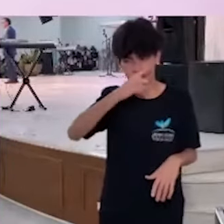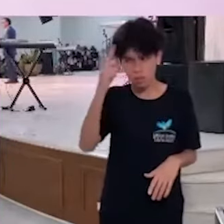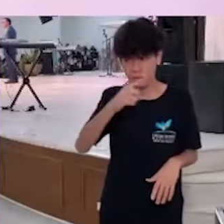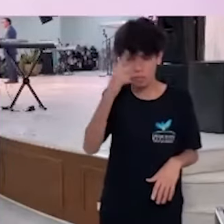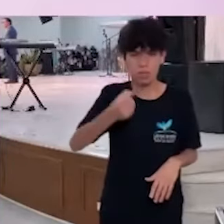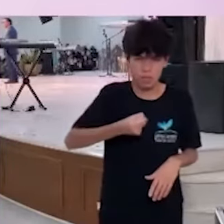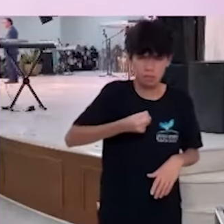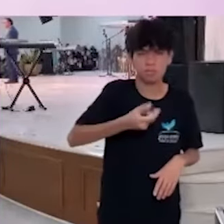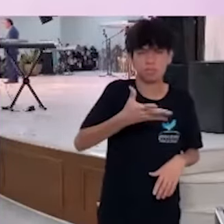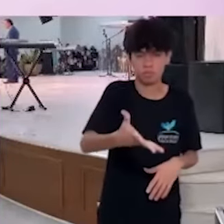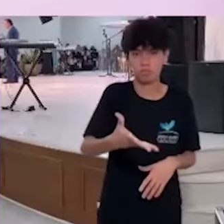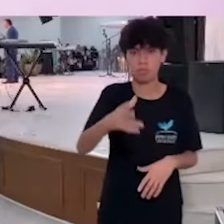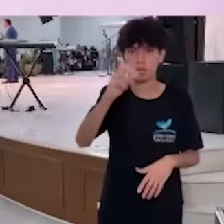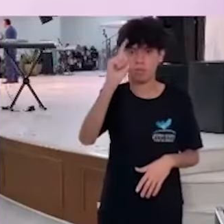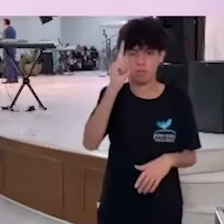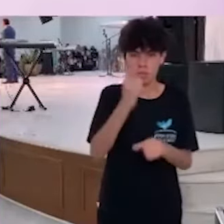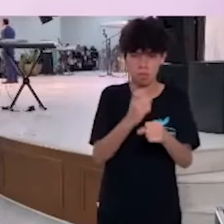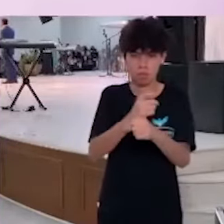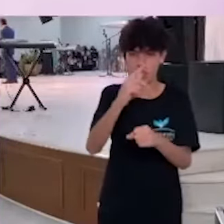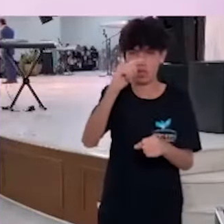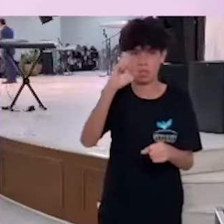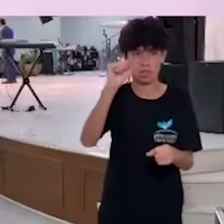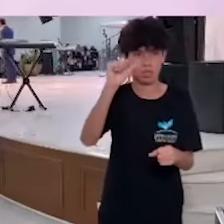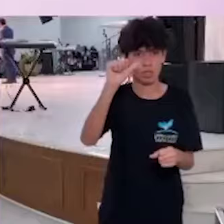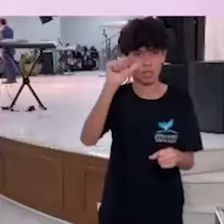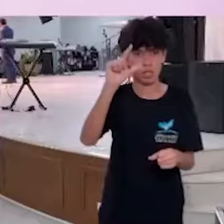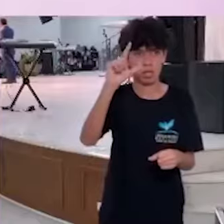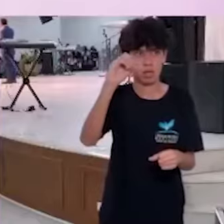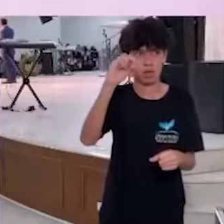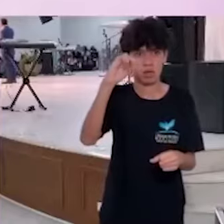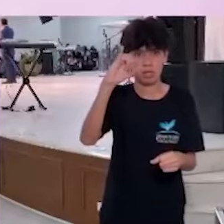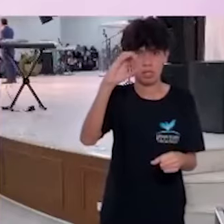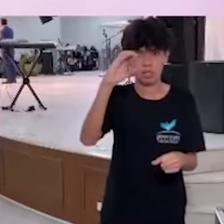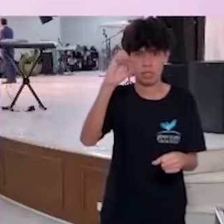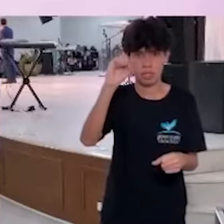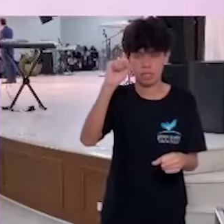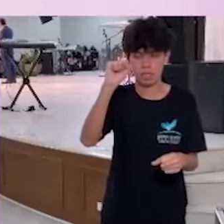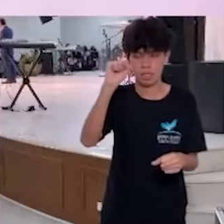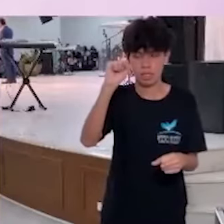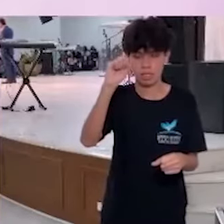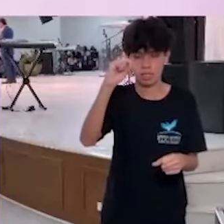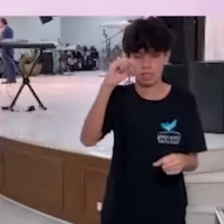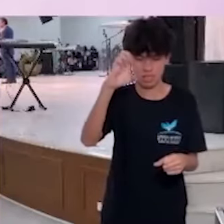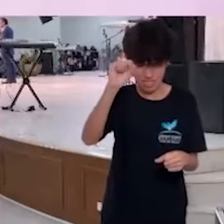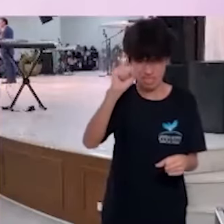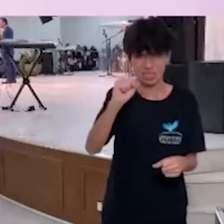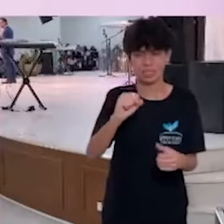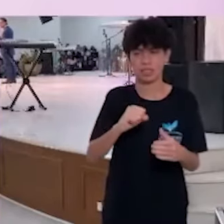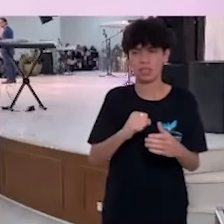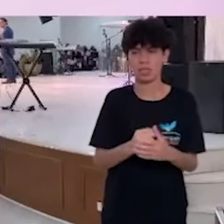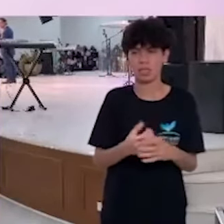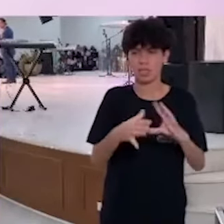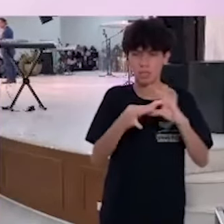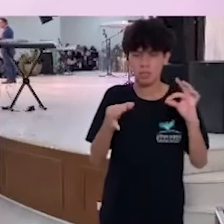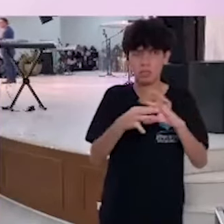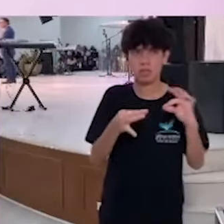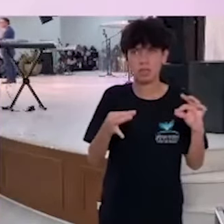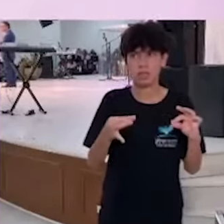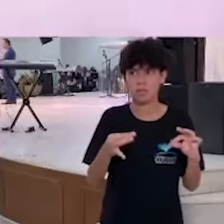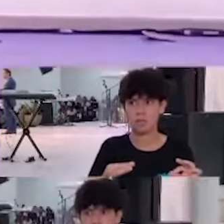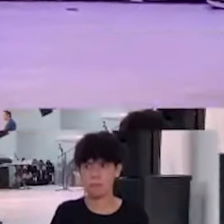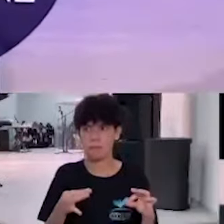versículo 22, que solamente dice esta frase: absteneos de toda especie de mal.